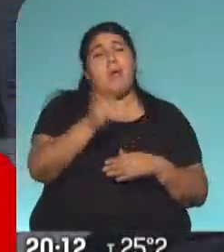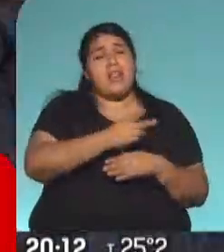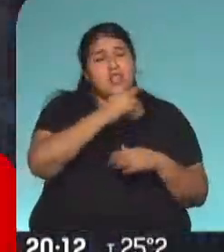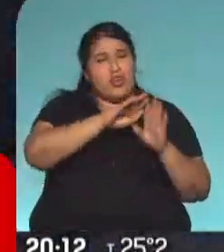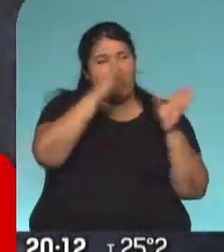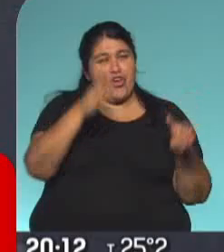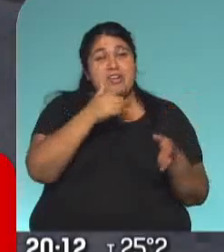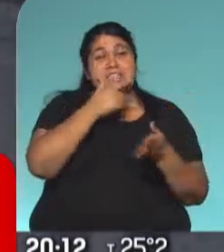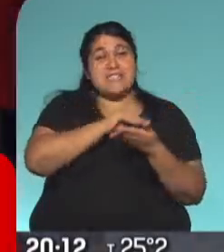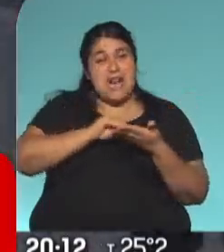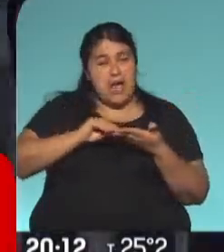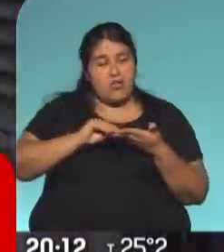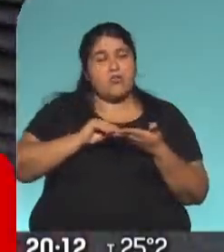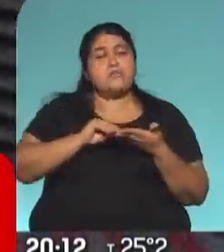Senado.